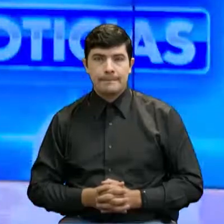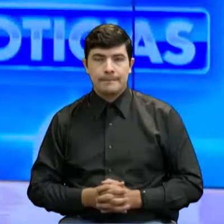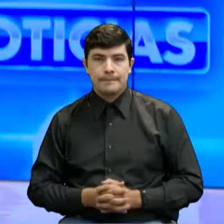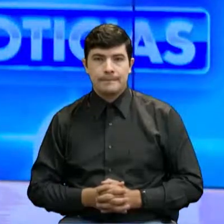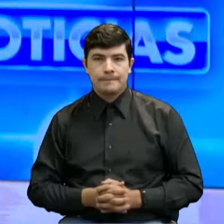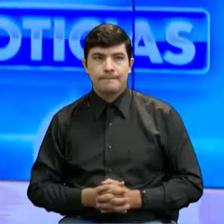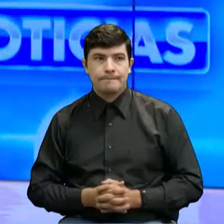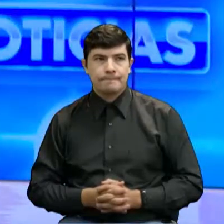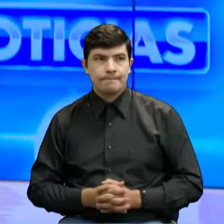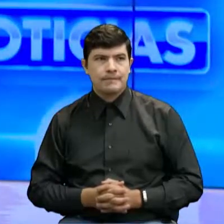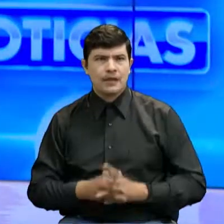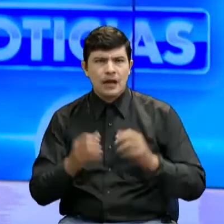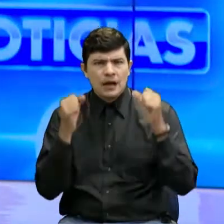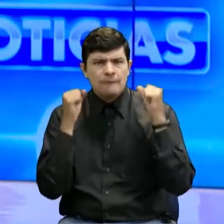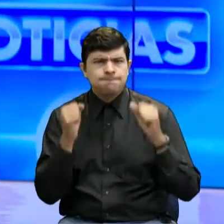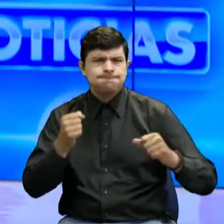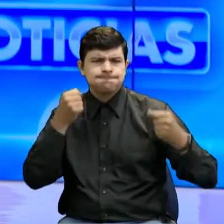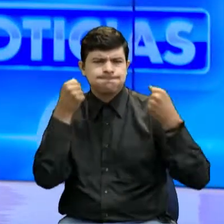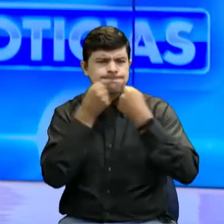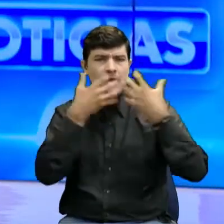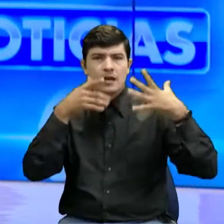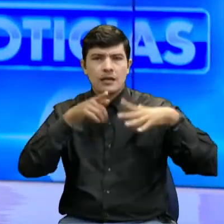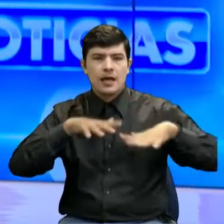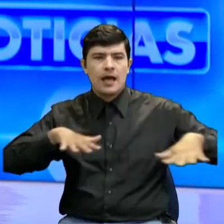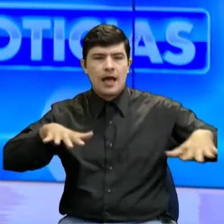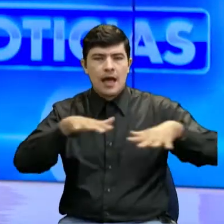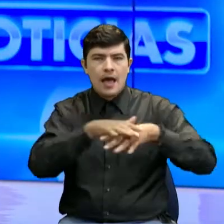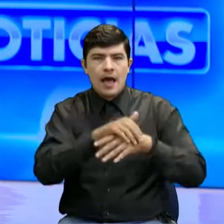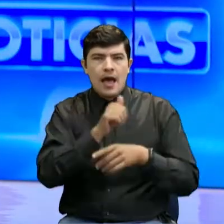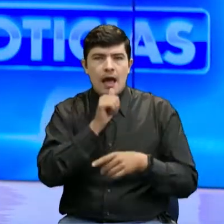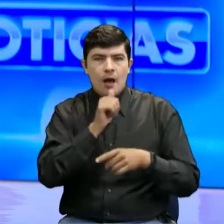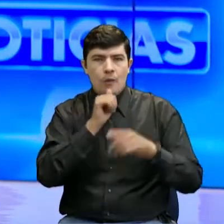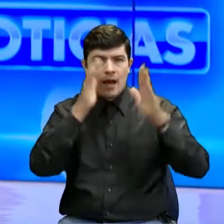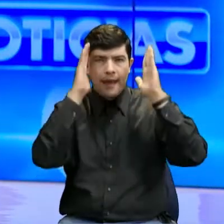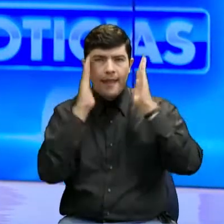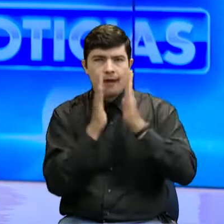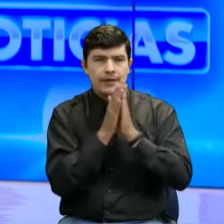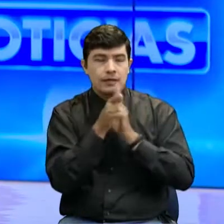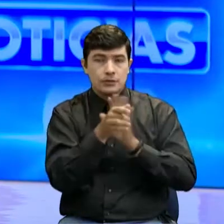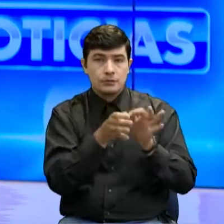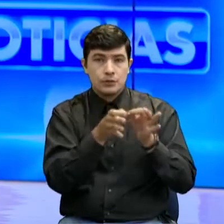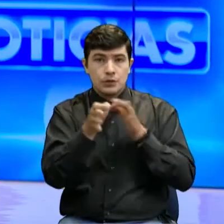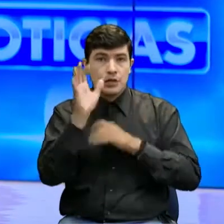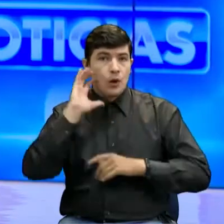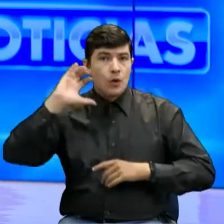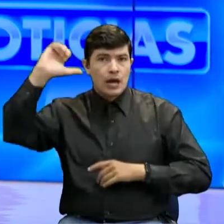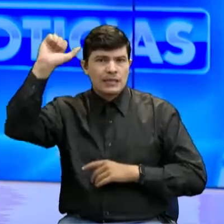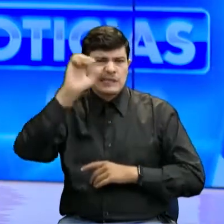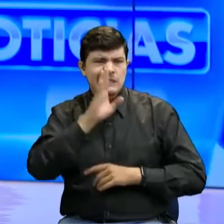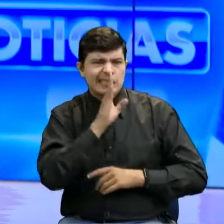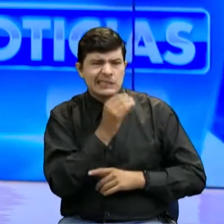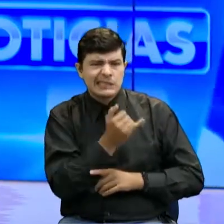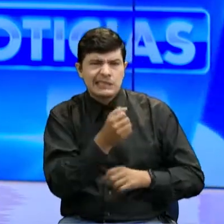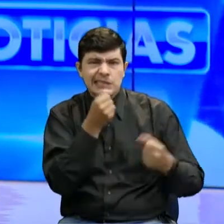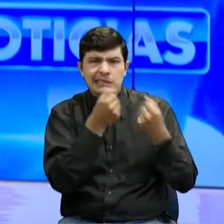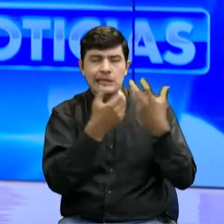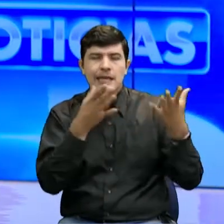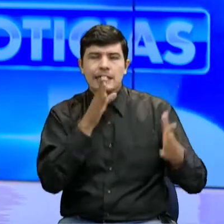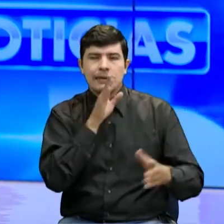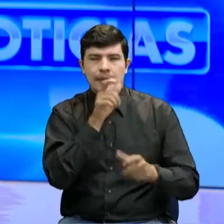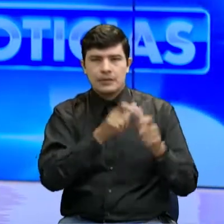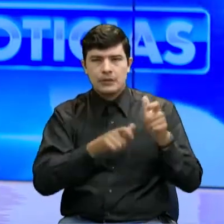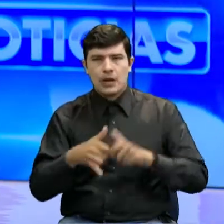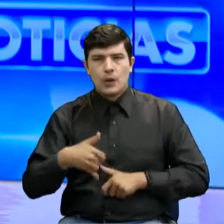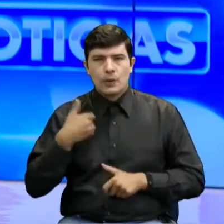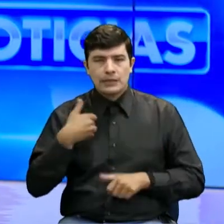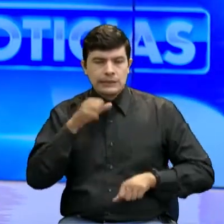y un aparatoso accidente se registró en el corregimiento del agua de la virgen en el municipio de ocaña los protagonistas fueron adolescentes quienes